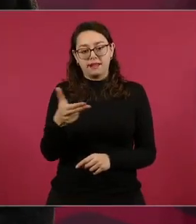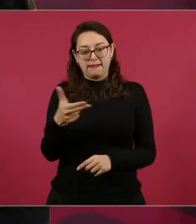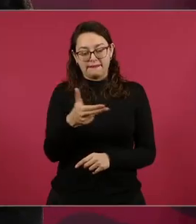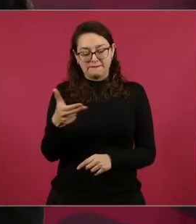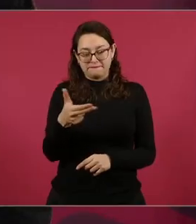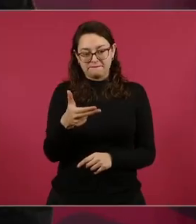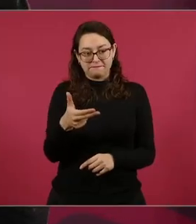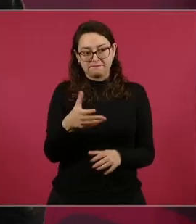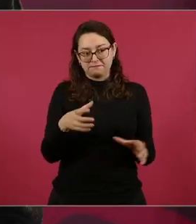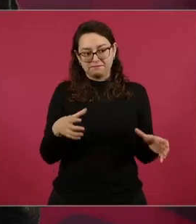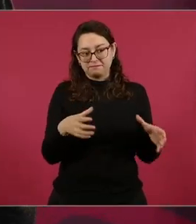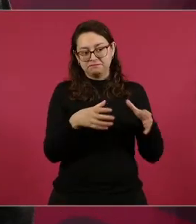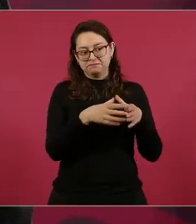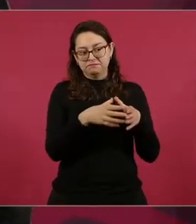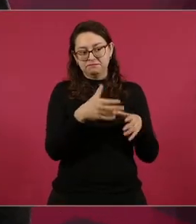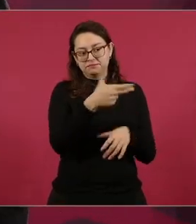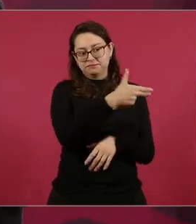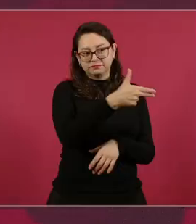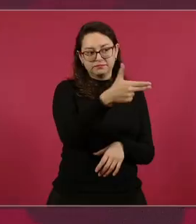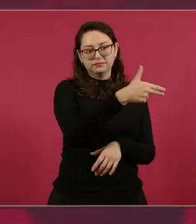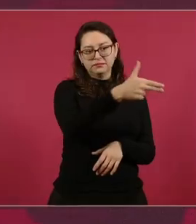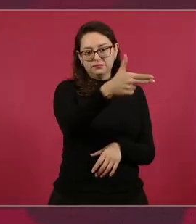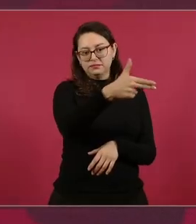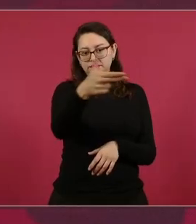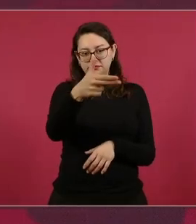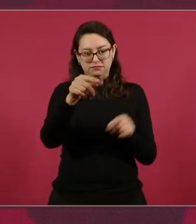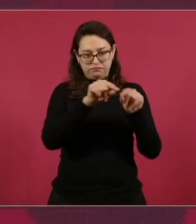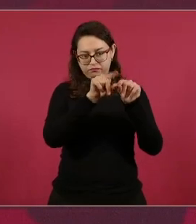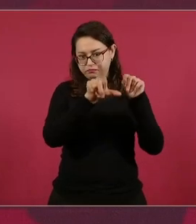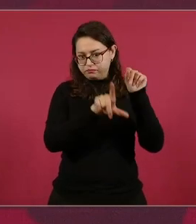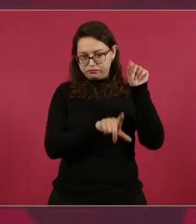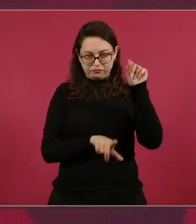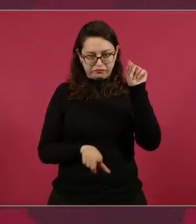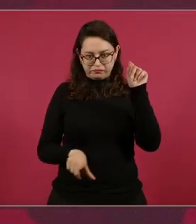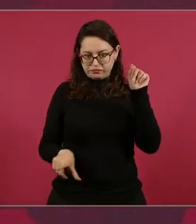de un grupo de hoteles, todo el país.